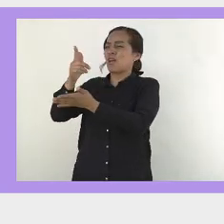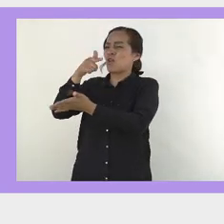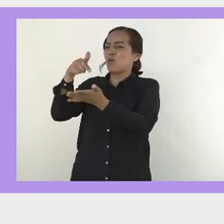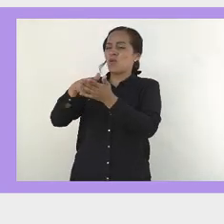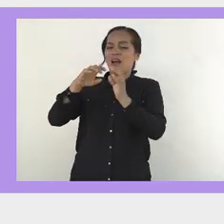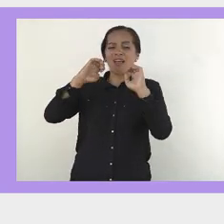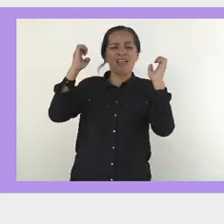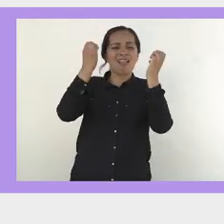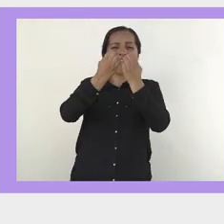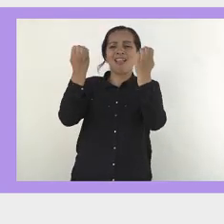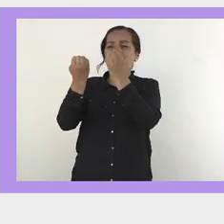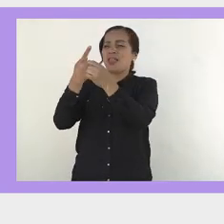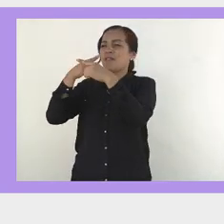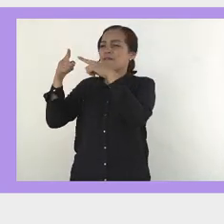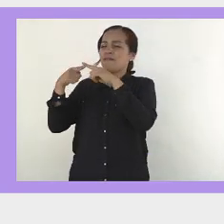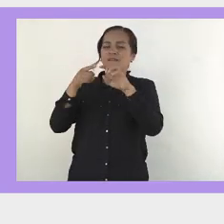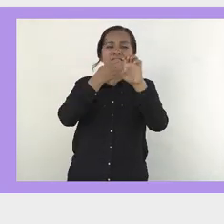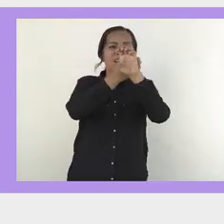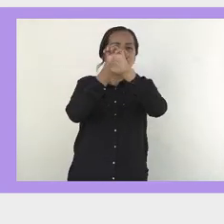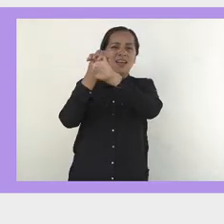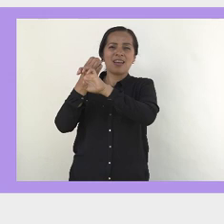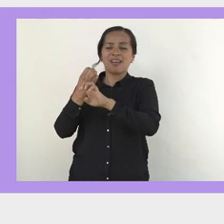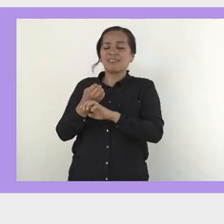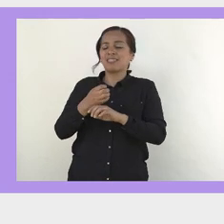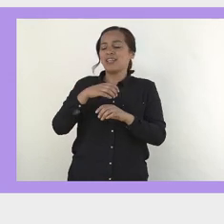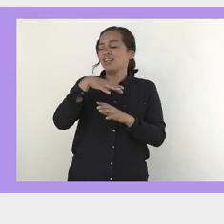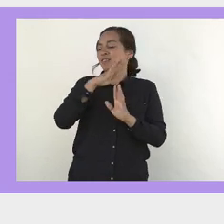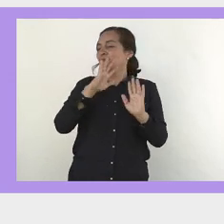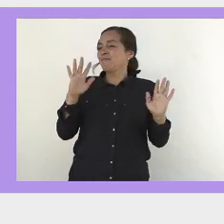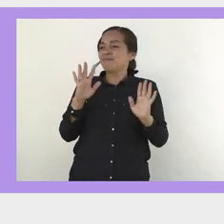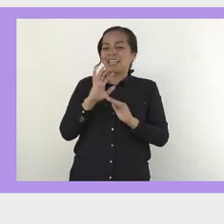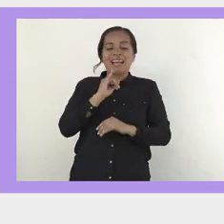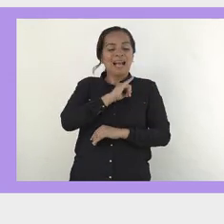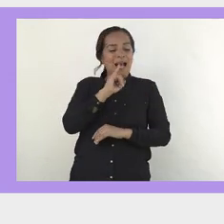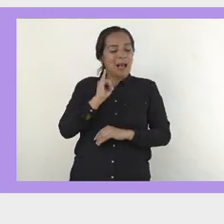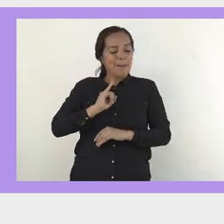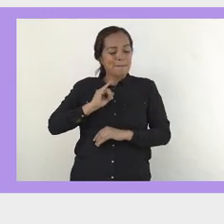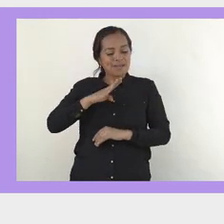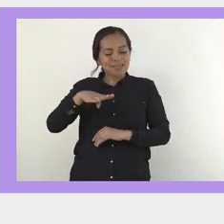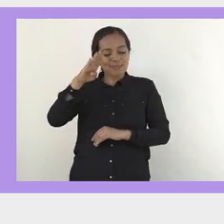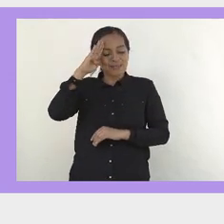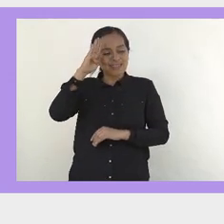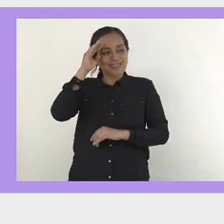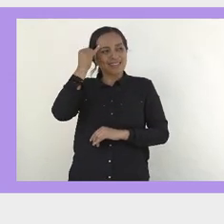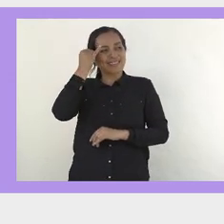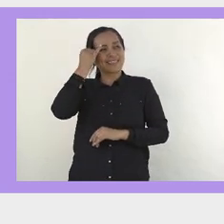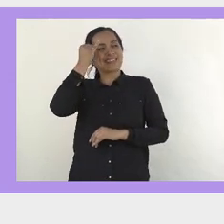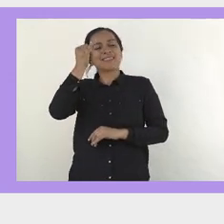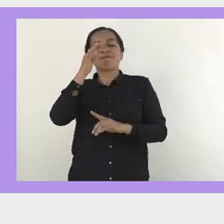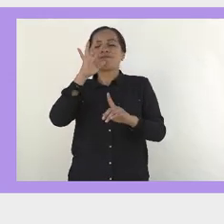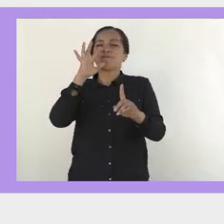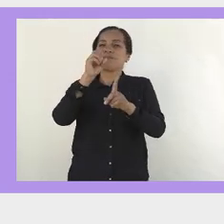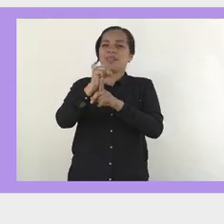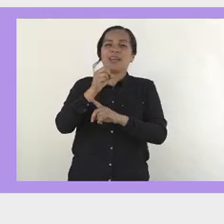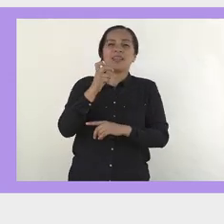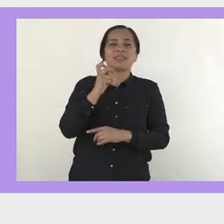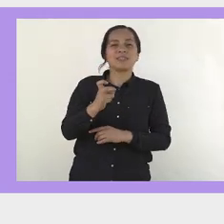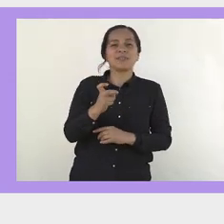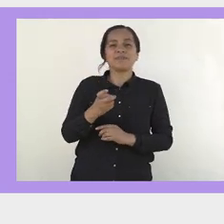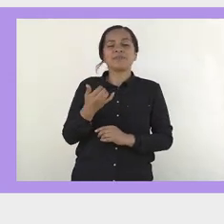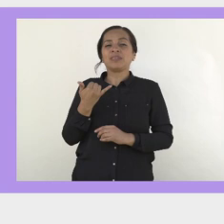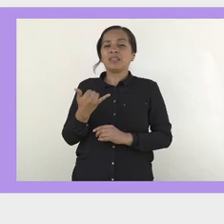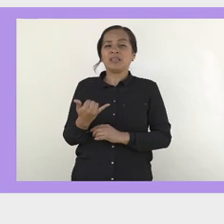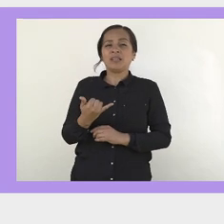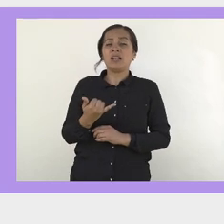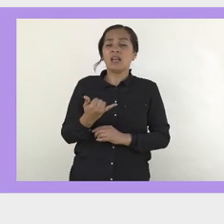otros estadios cubrir una final nunca creo que jamás en mi vida Me imaginé poder lograr eso y también